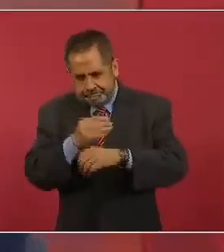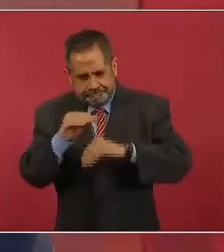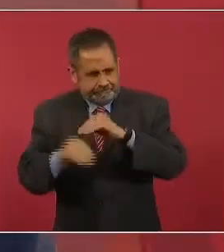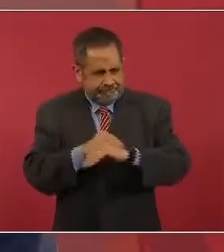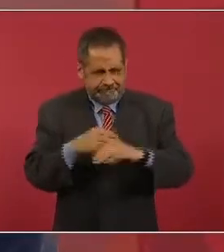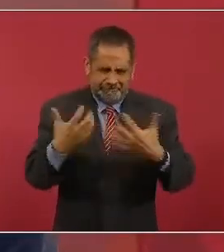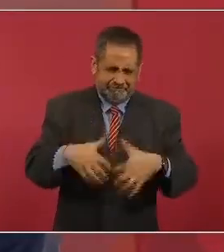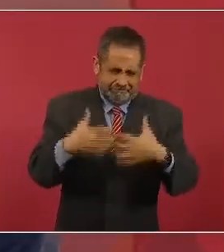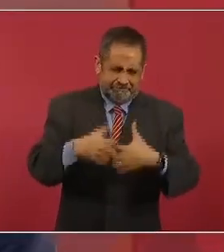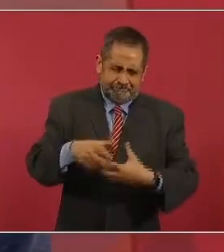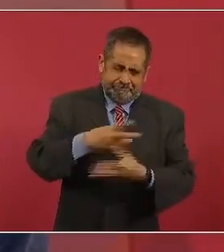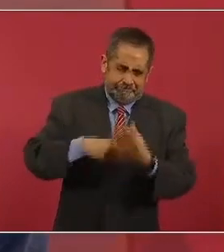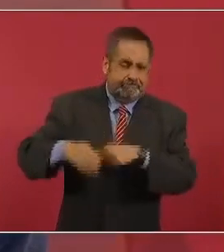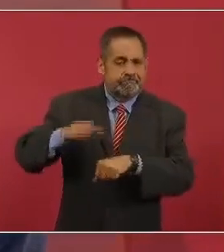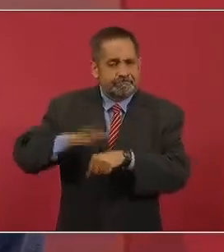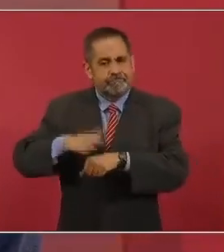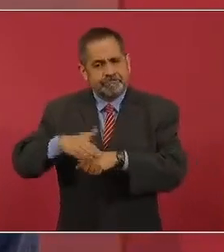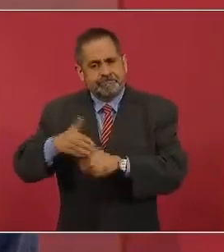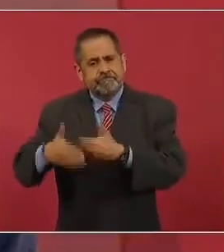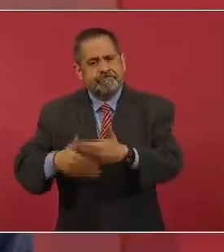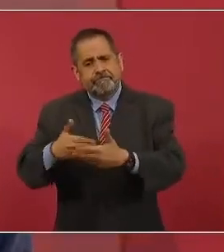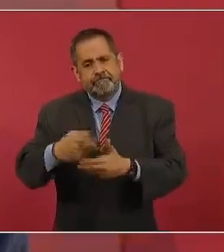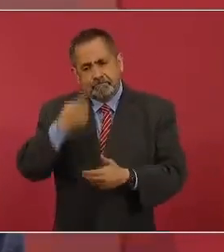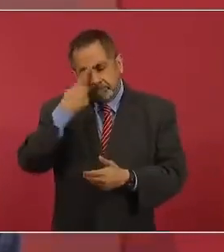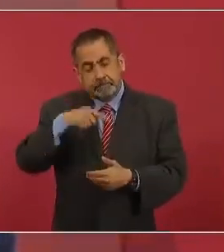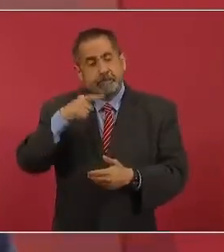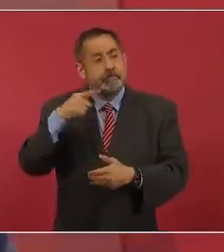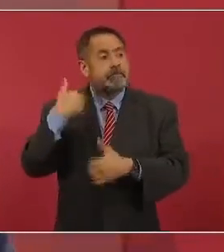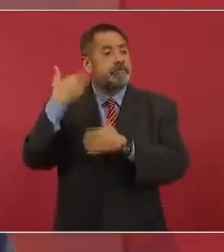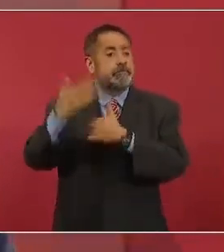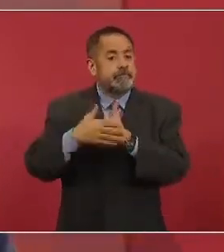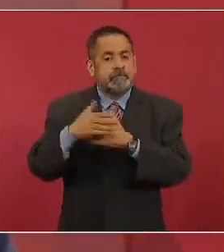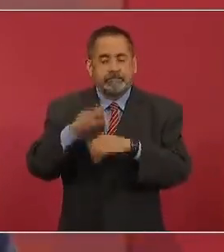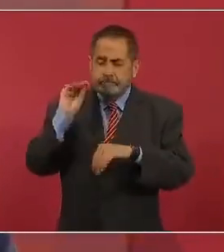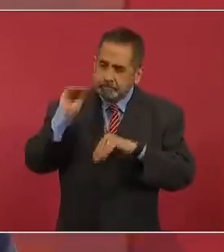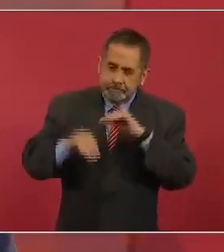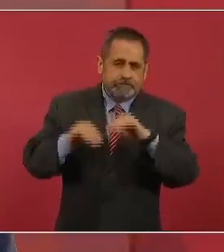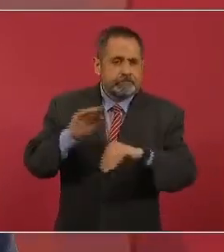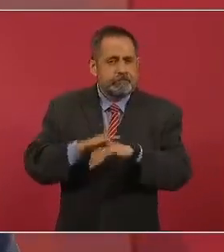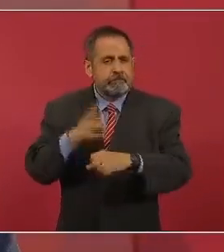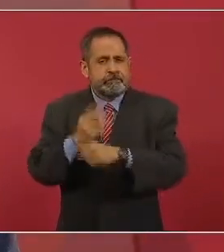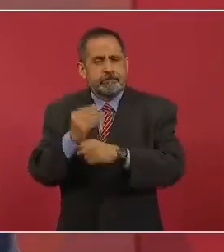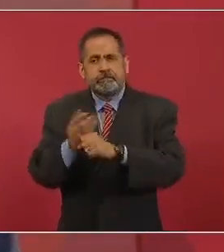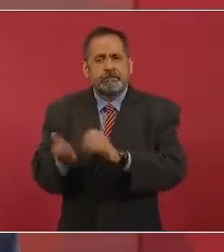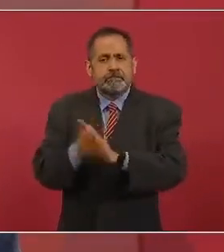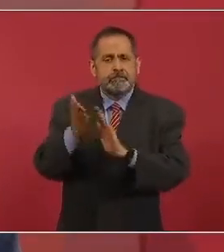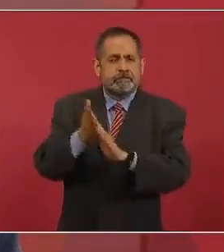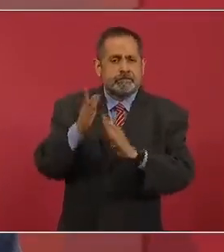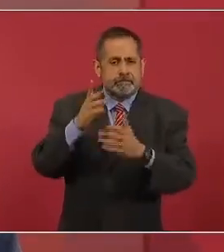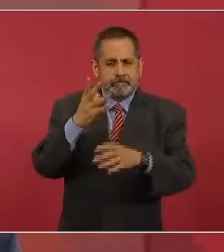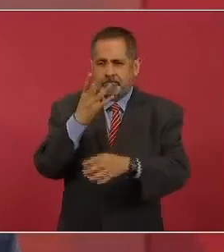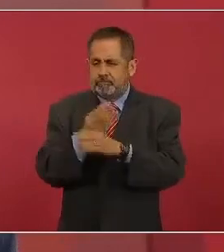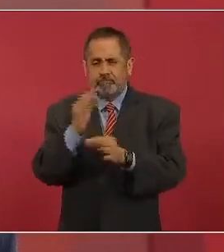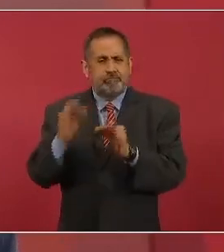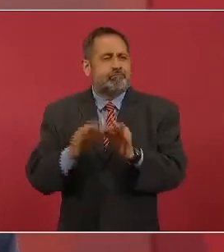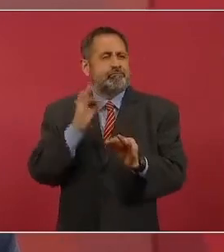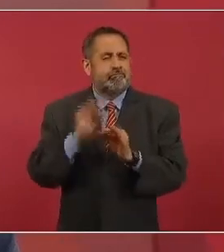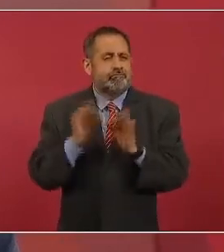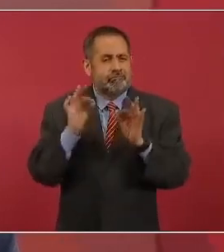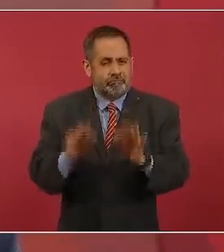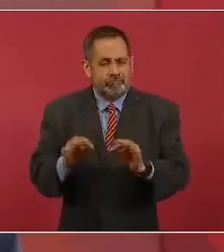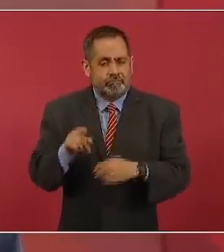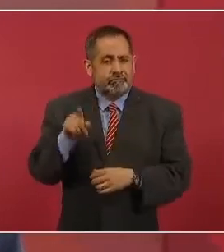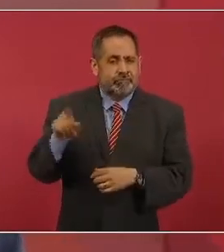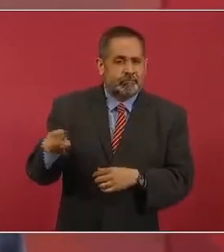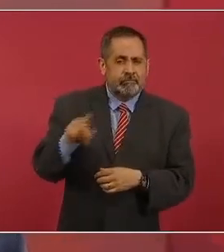rehabilitarlas y que avance la construcción y tener la construcción de